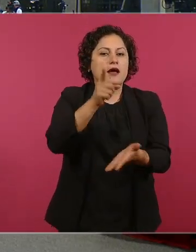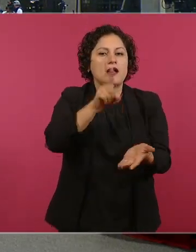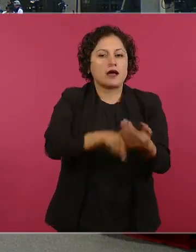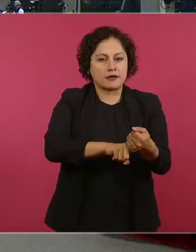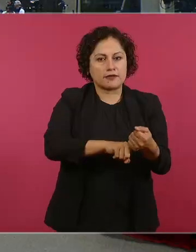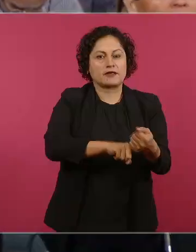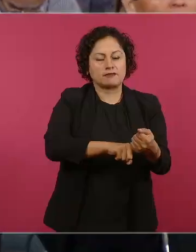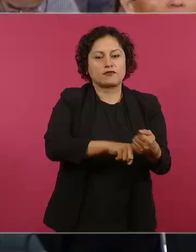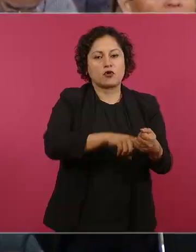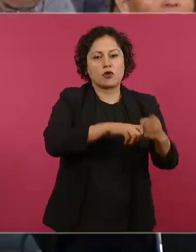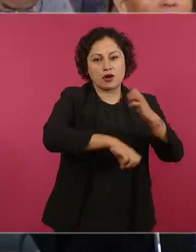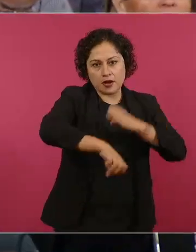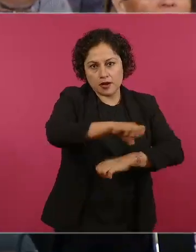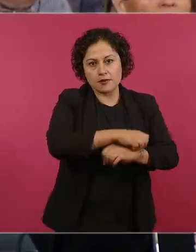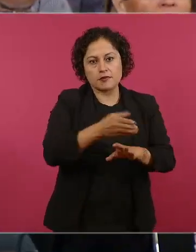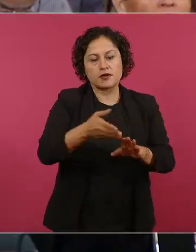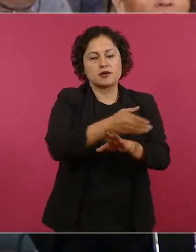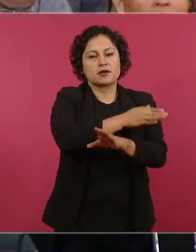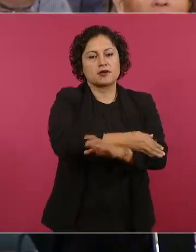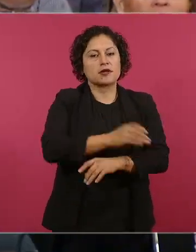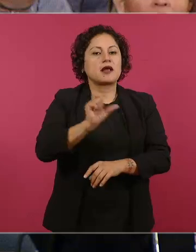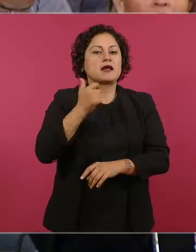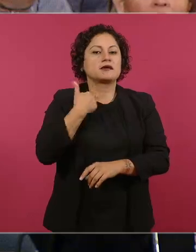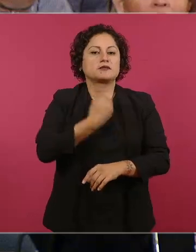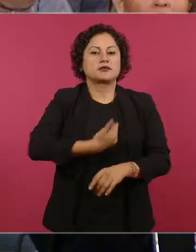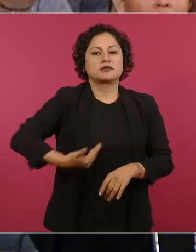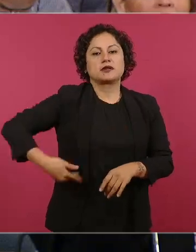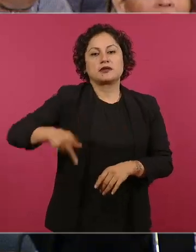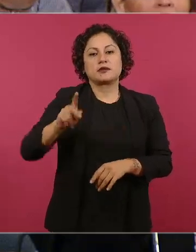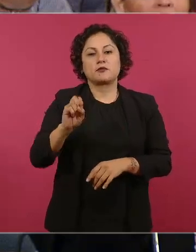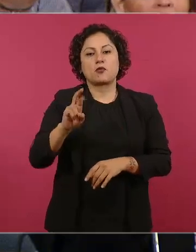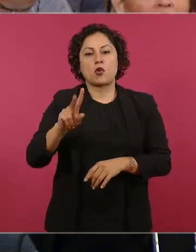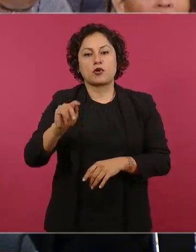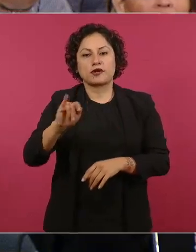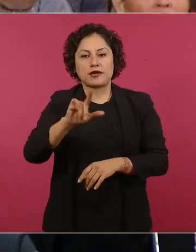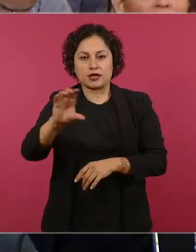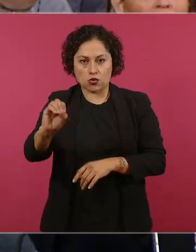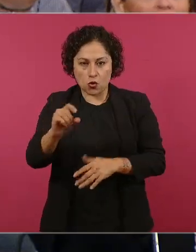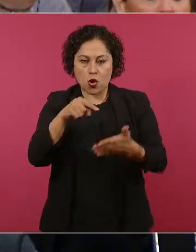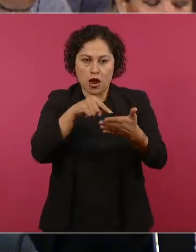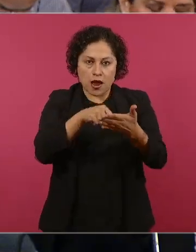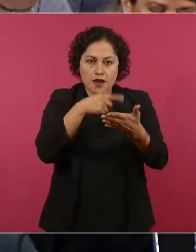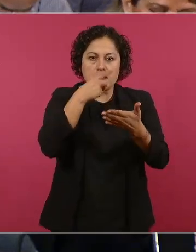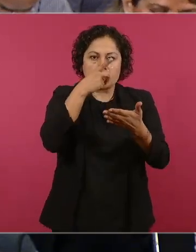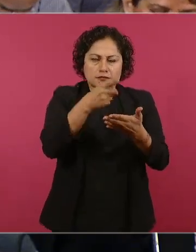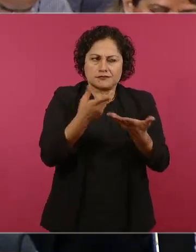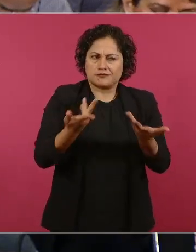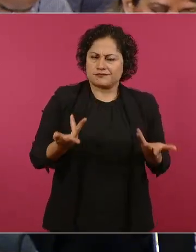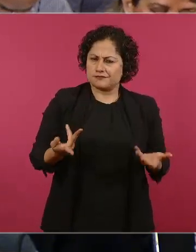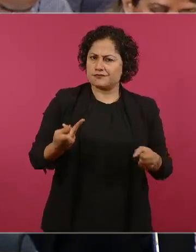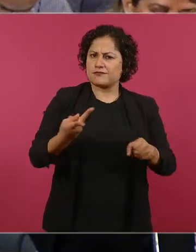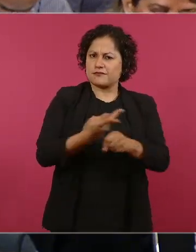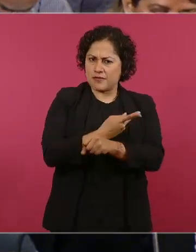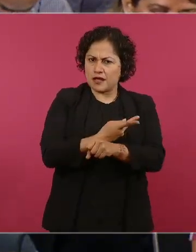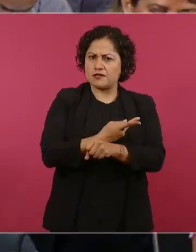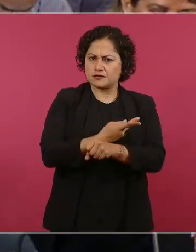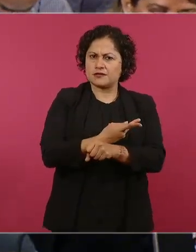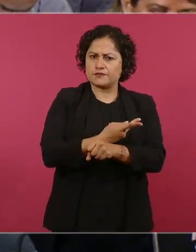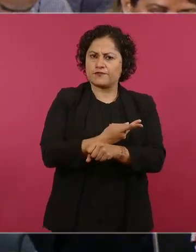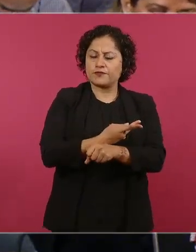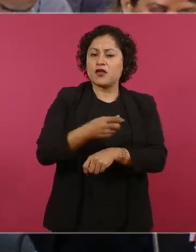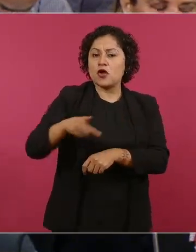López Portillo. Decía pues que no se debía de meter el Estado porque no les gusta el